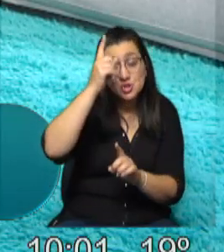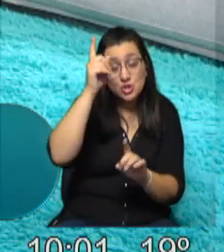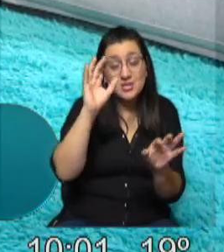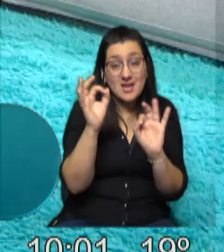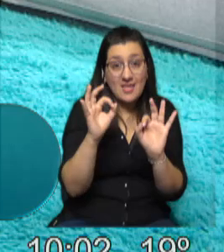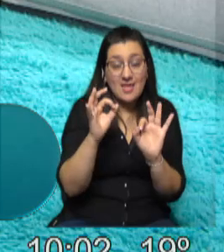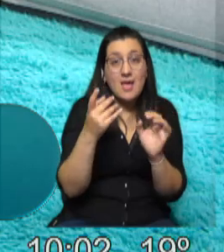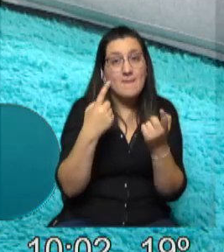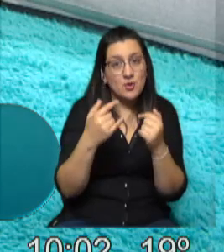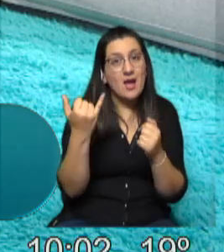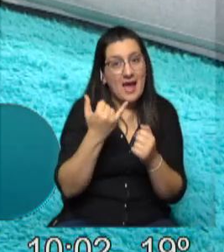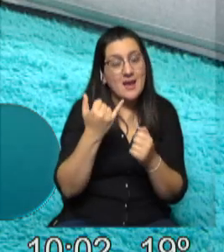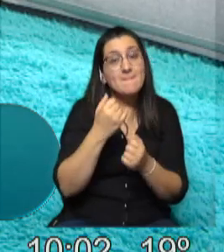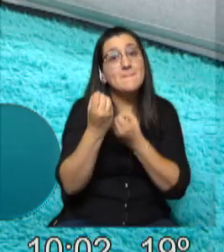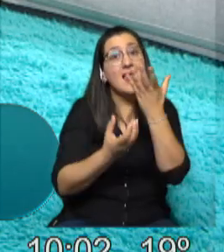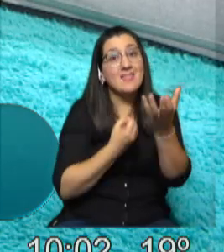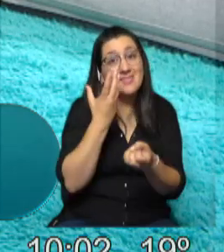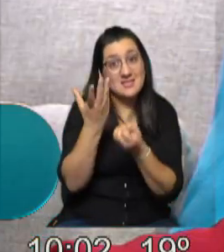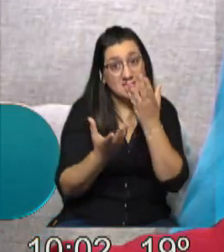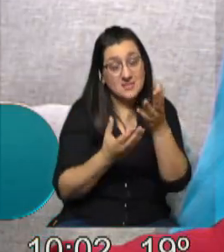de gatos que si las comen son tóxicas.